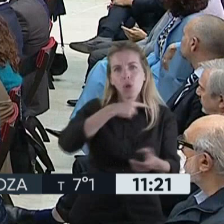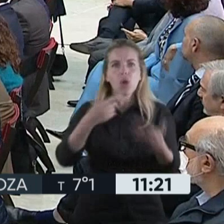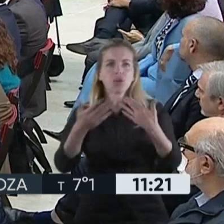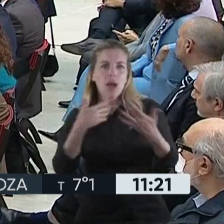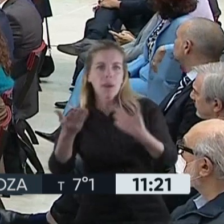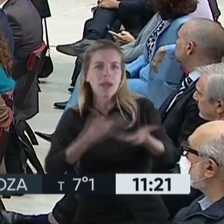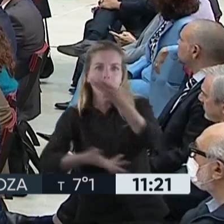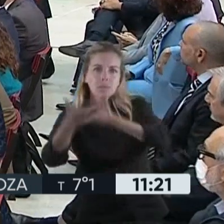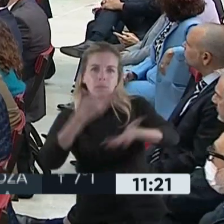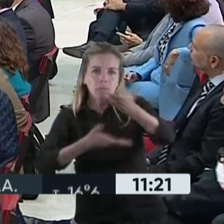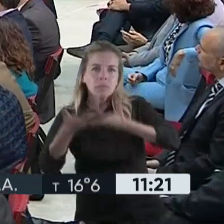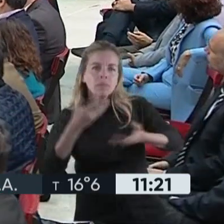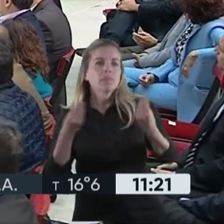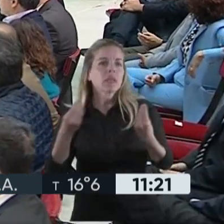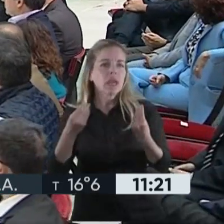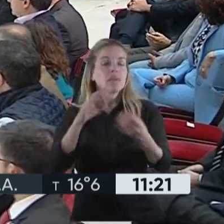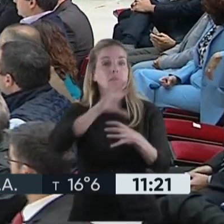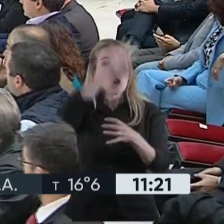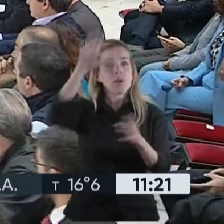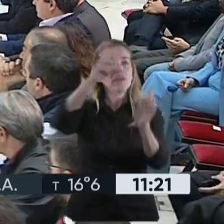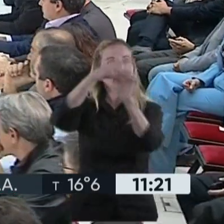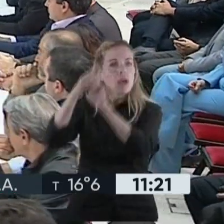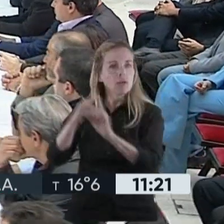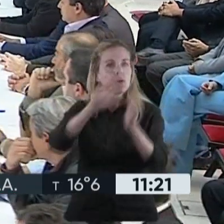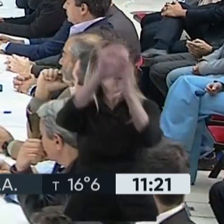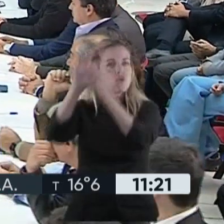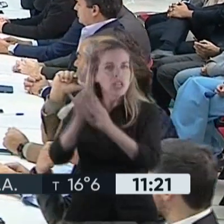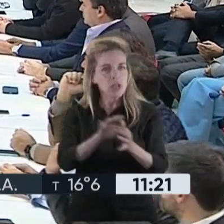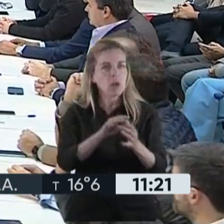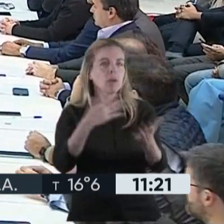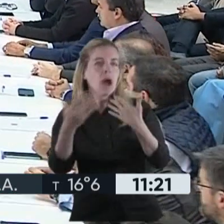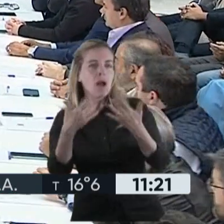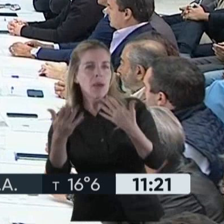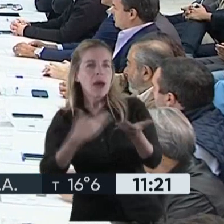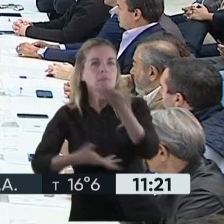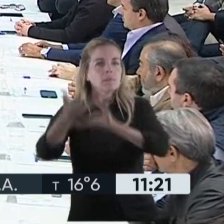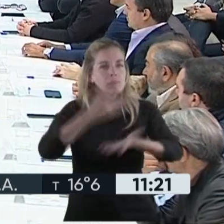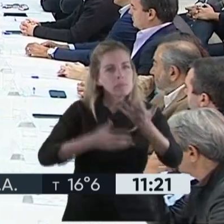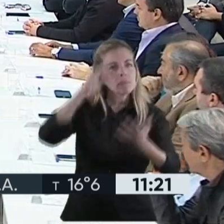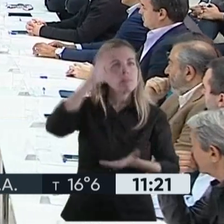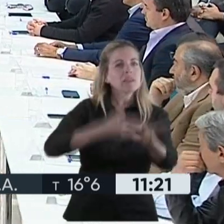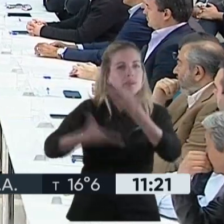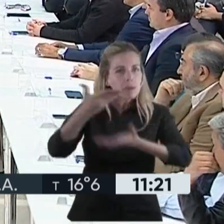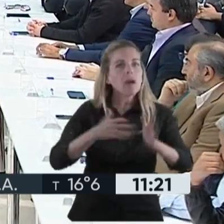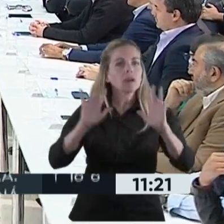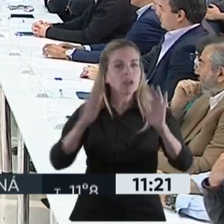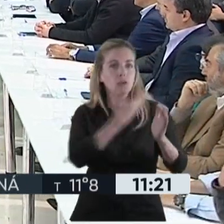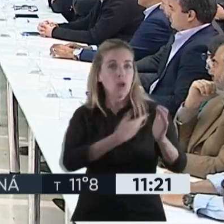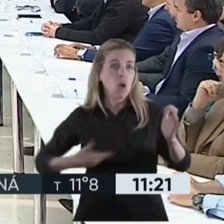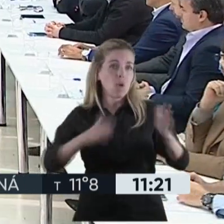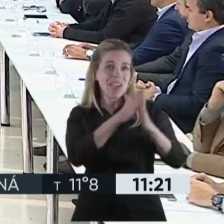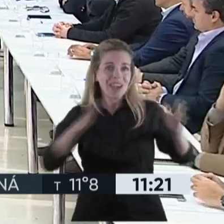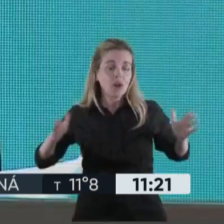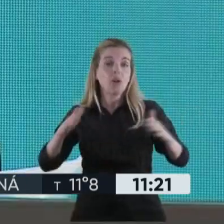se construye mediante el diálogo. Nos ha tocado tomar medidas complejas durante nuestra gestión en el